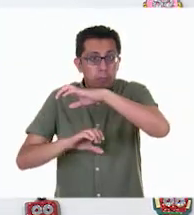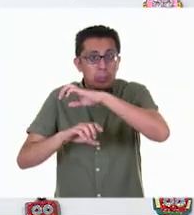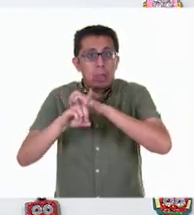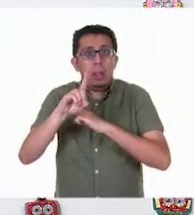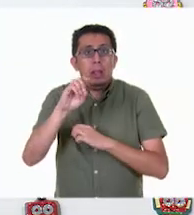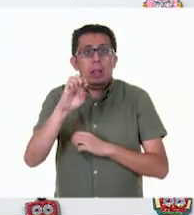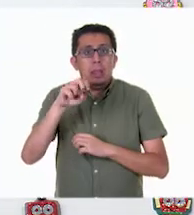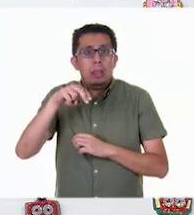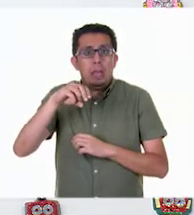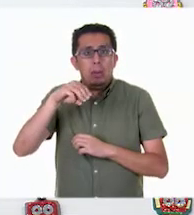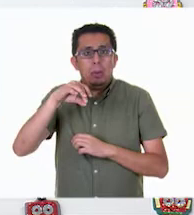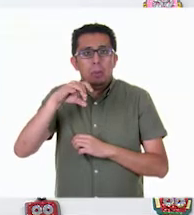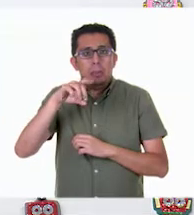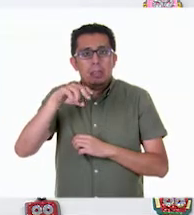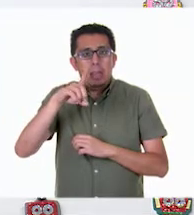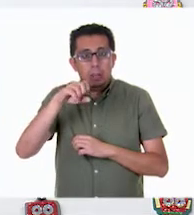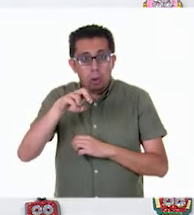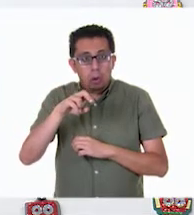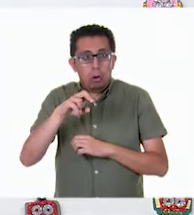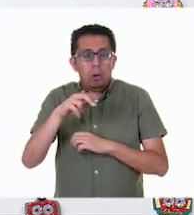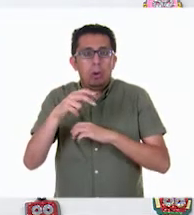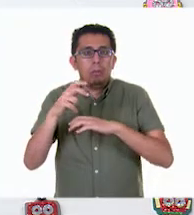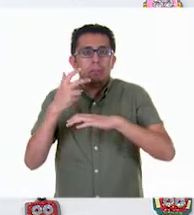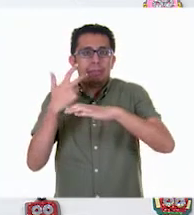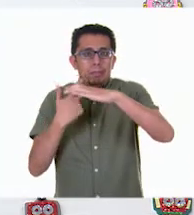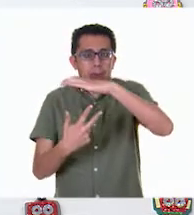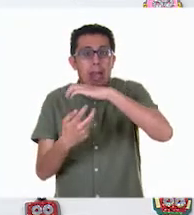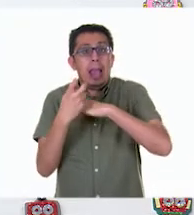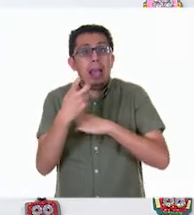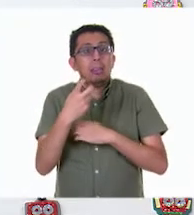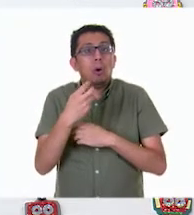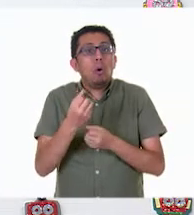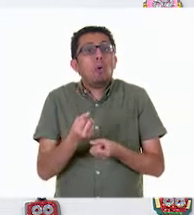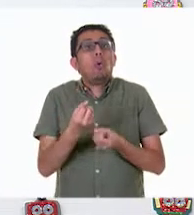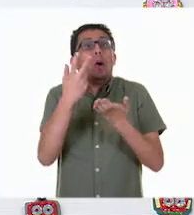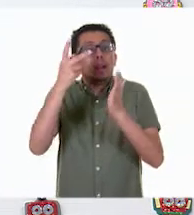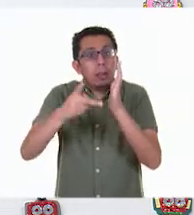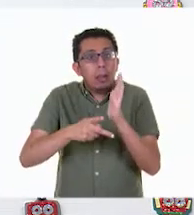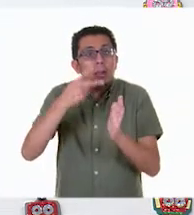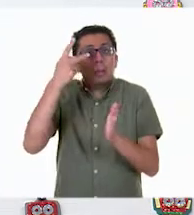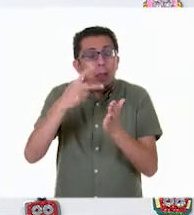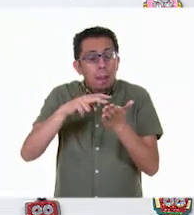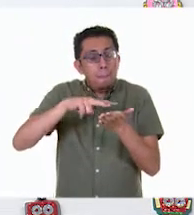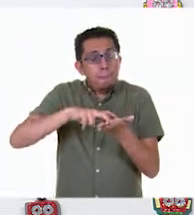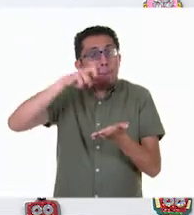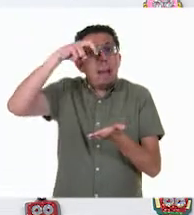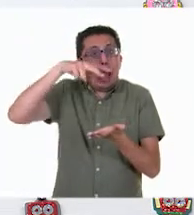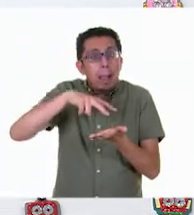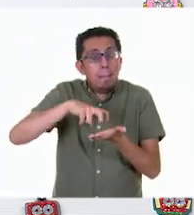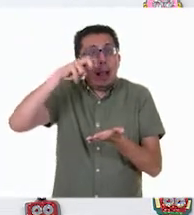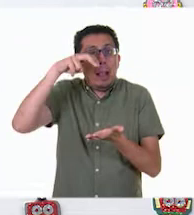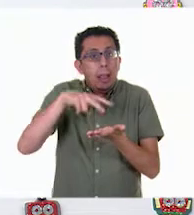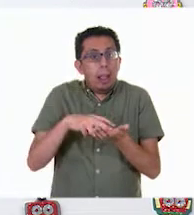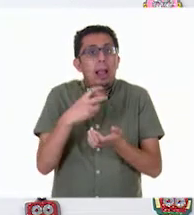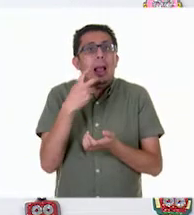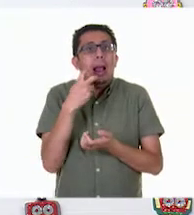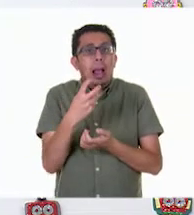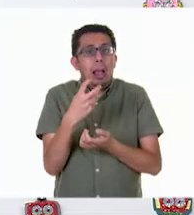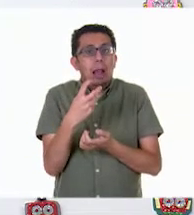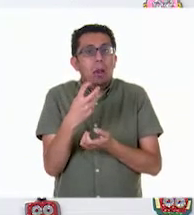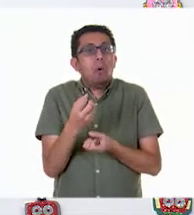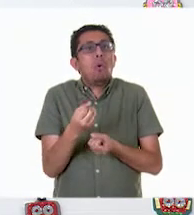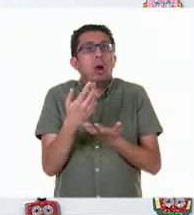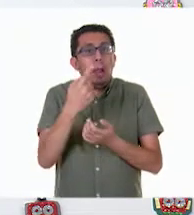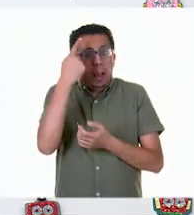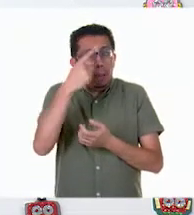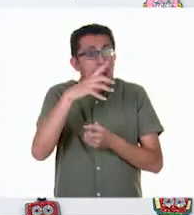que dio. ¡Ah, así es! Porque es la cantidad de saltos que se necesitan para completar toda